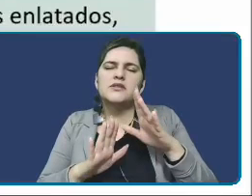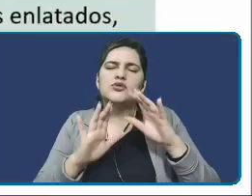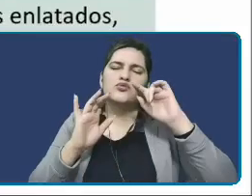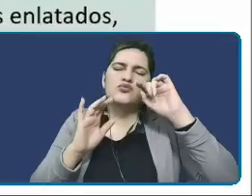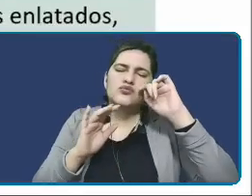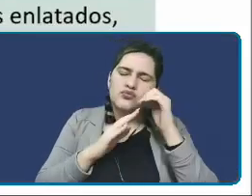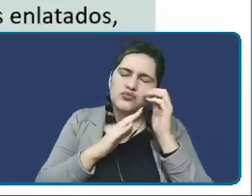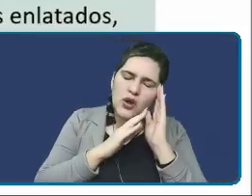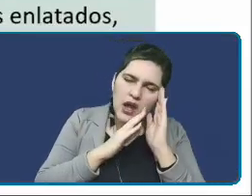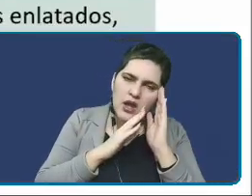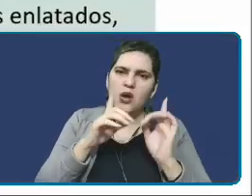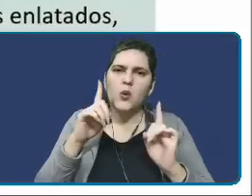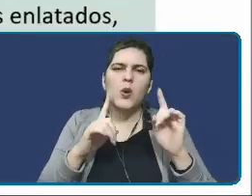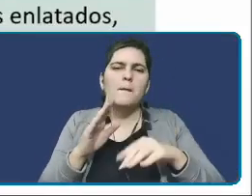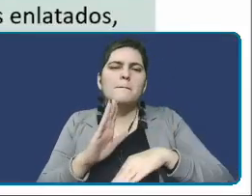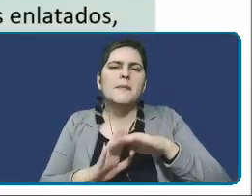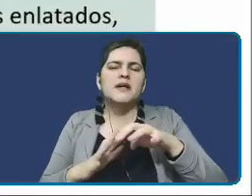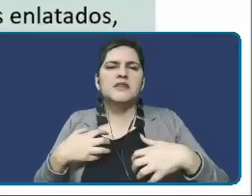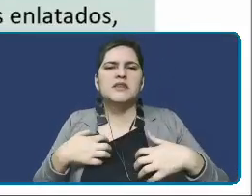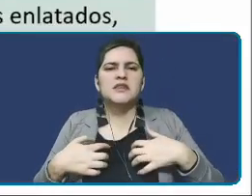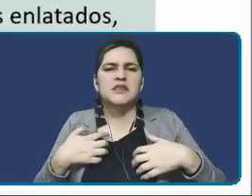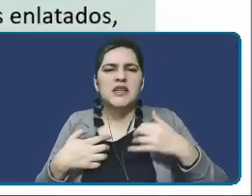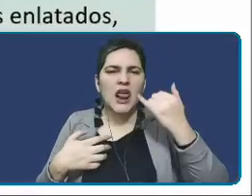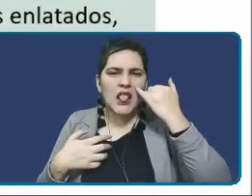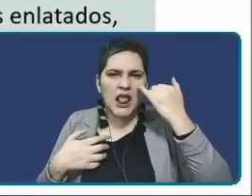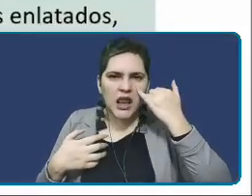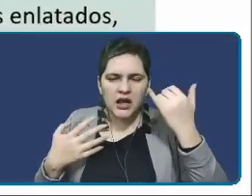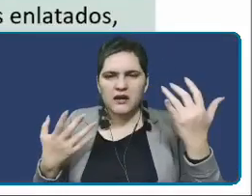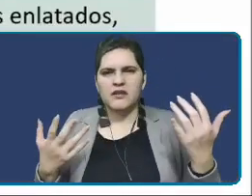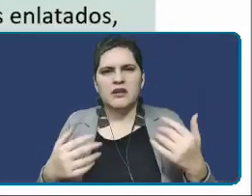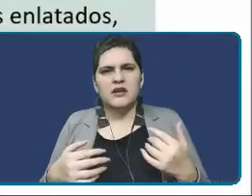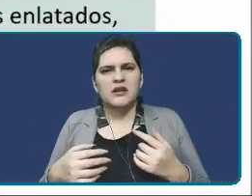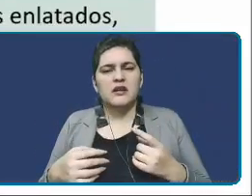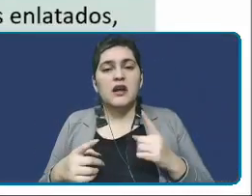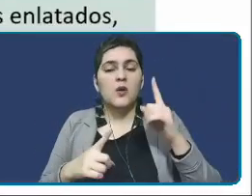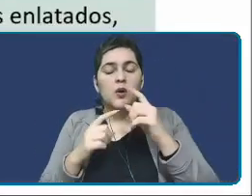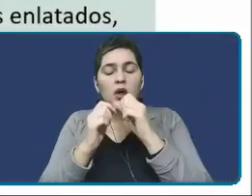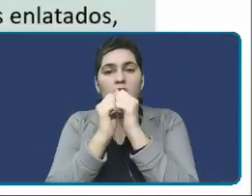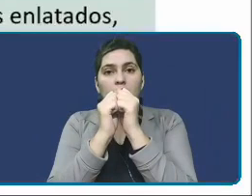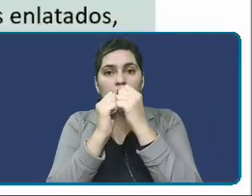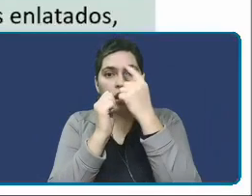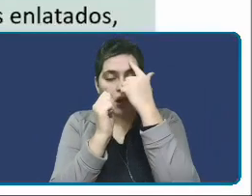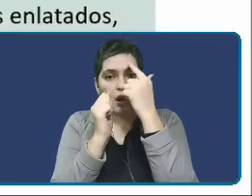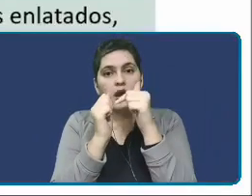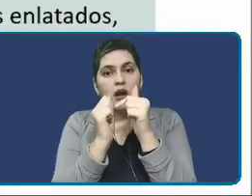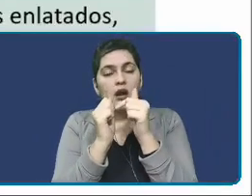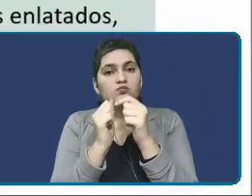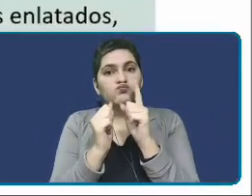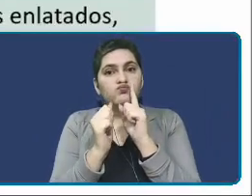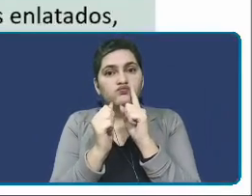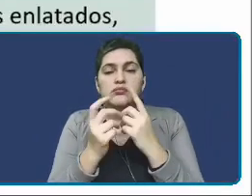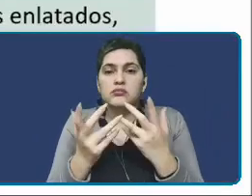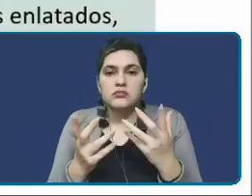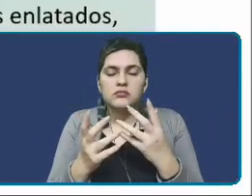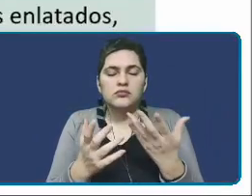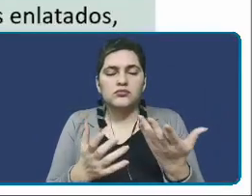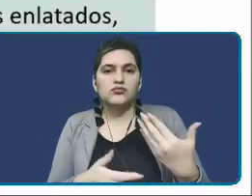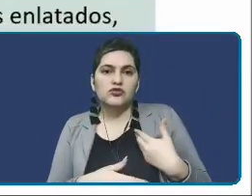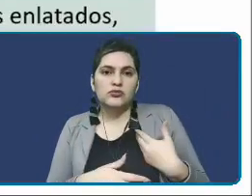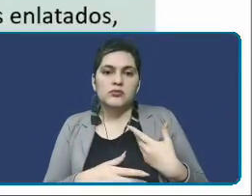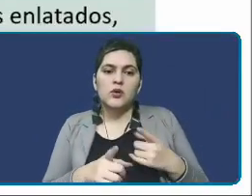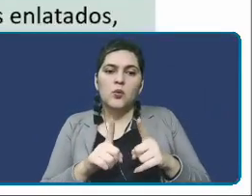la irritabilidad, o sea, síntomas que son neurológicos, decirlo así de alguna manera, ¿ya? La dieta cetogénica o